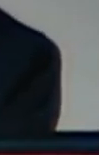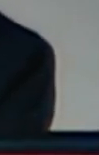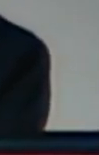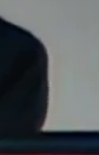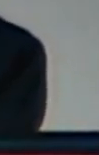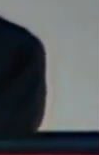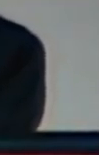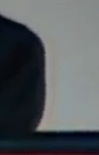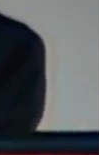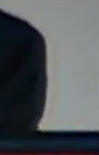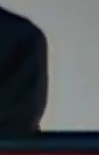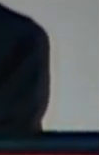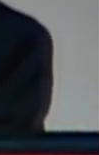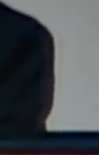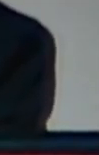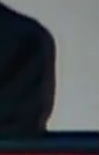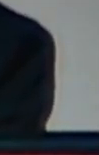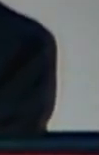ética.